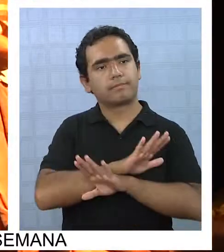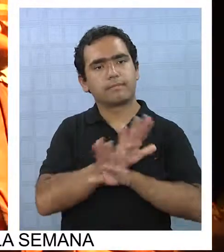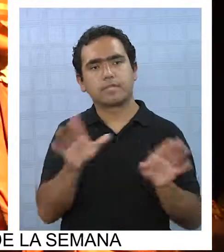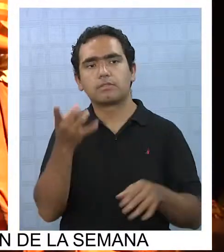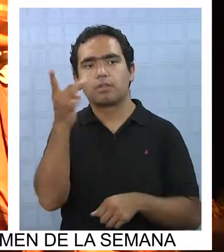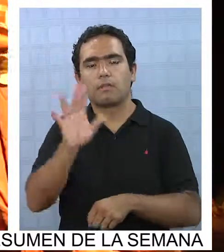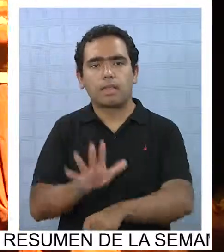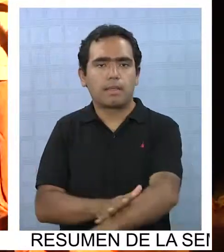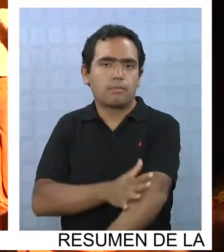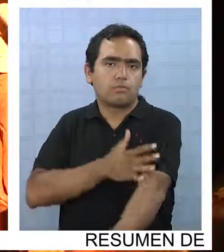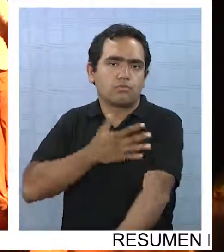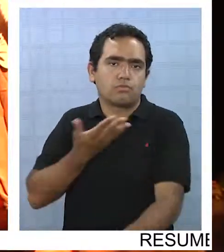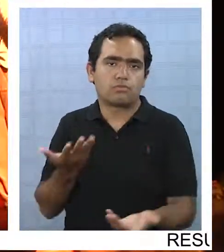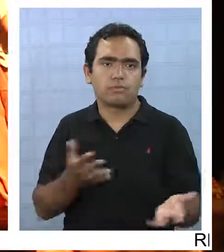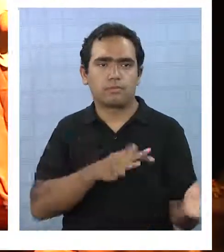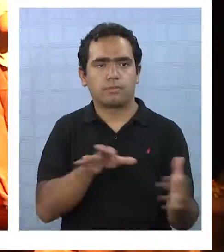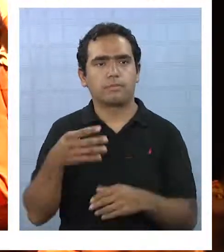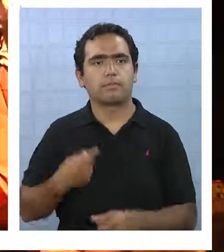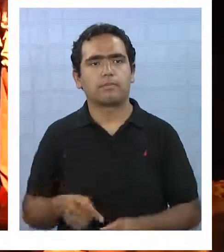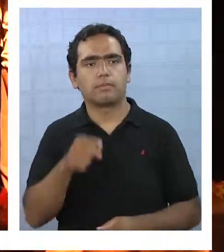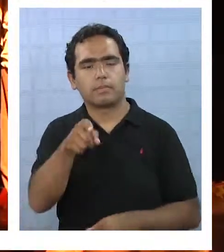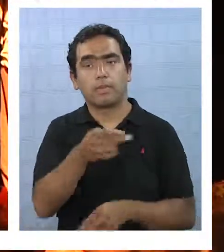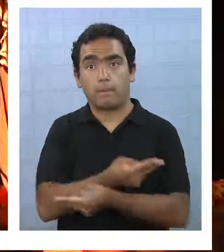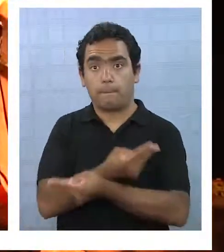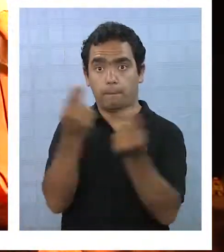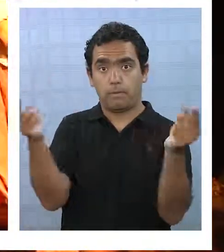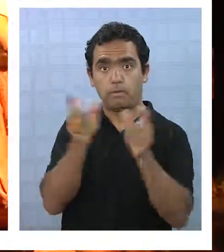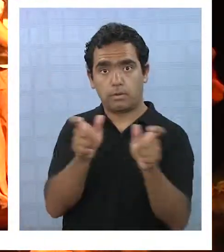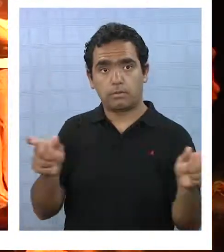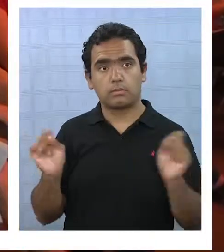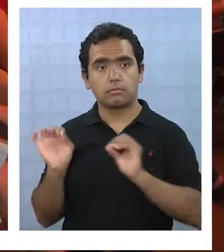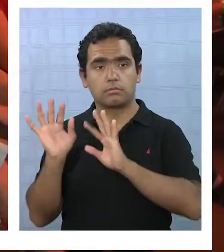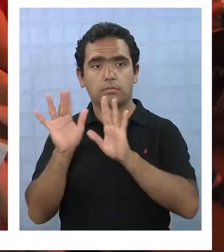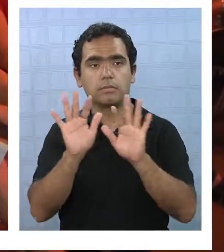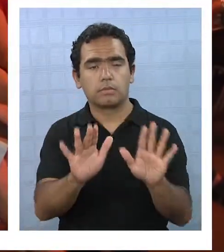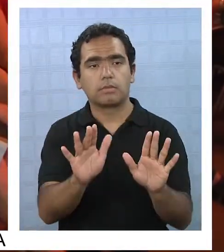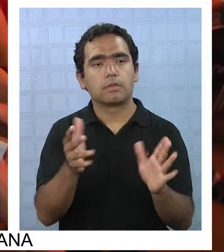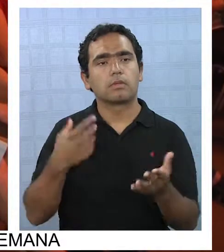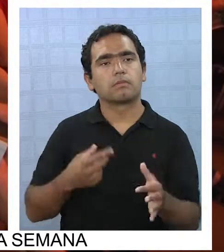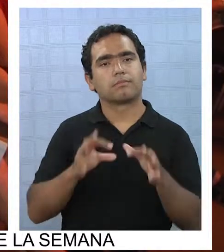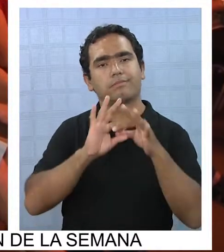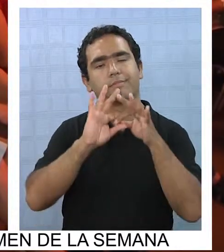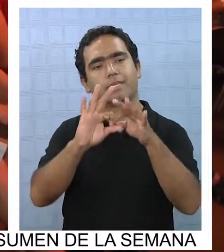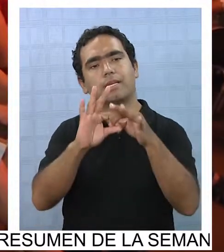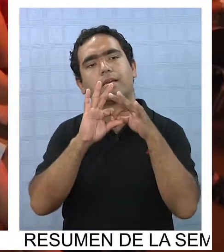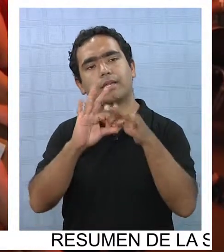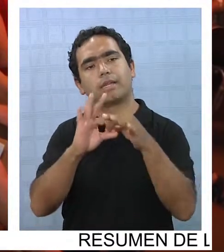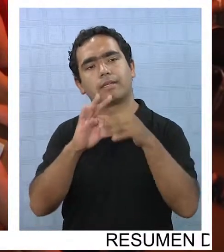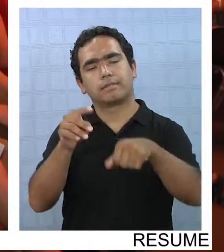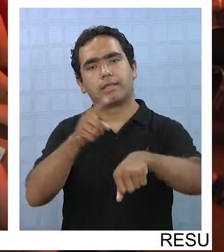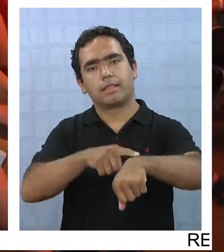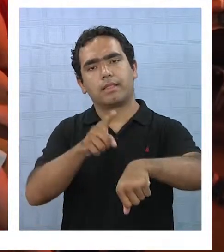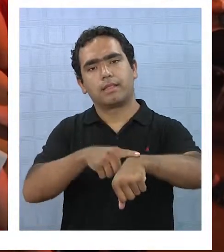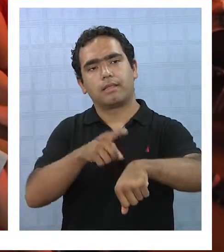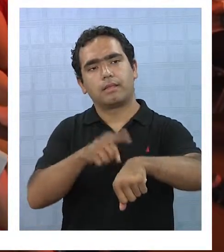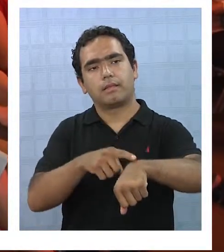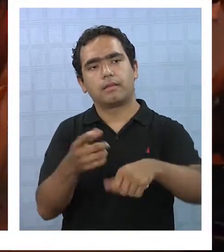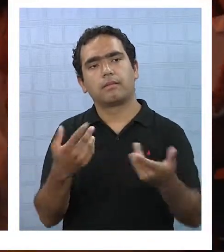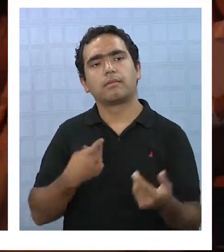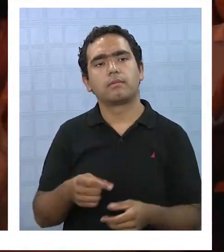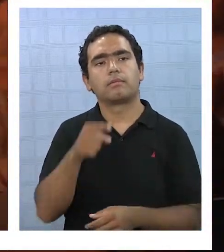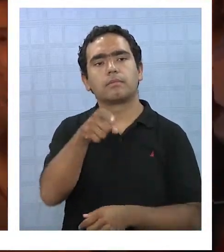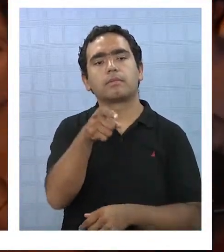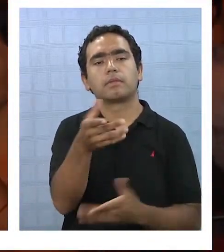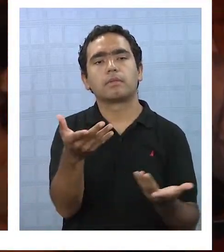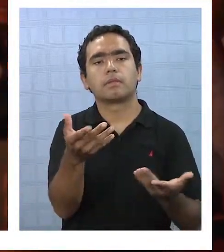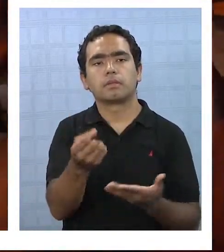que sienten cuando ven el espectáculo. El público que asistió a este primer evento se mostró agradecido de esta instancia, que se transforma